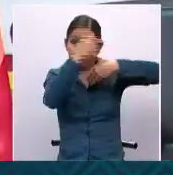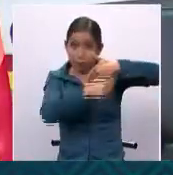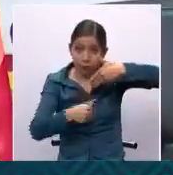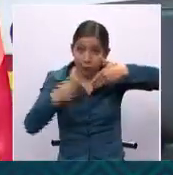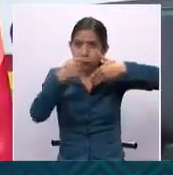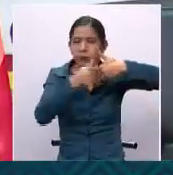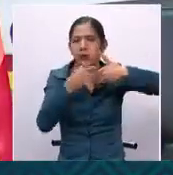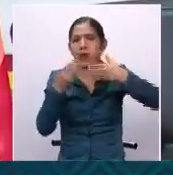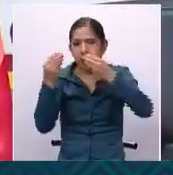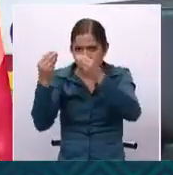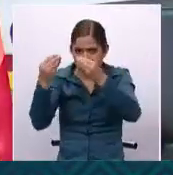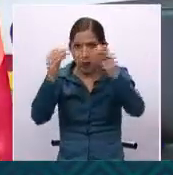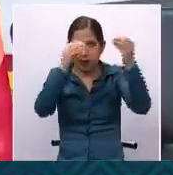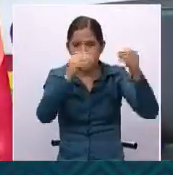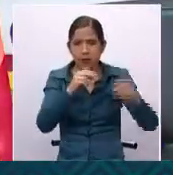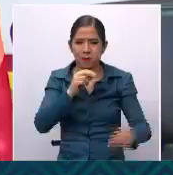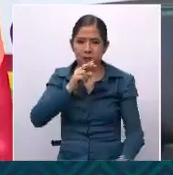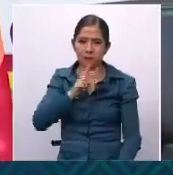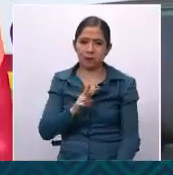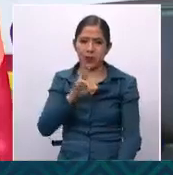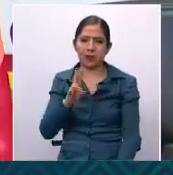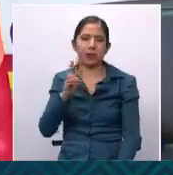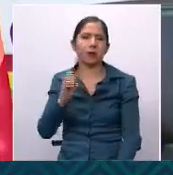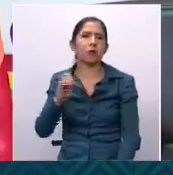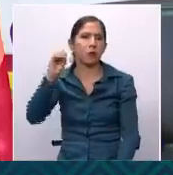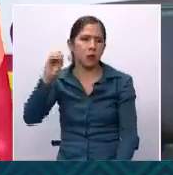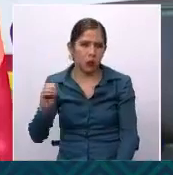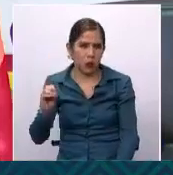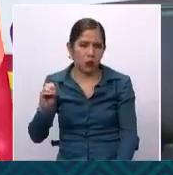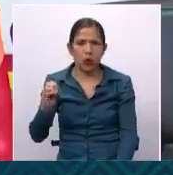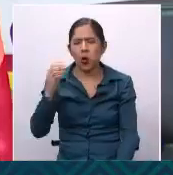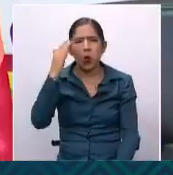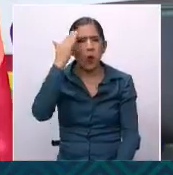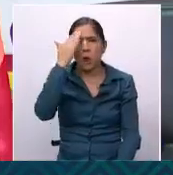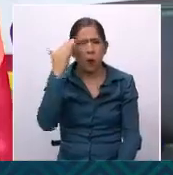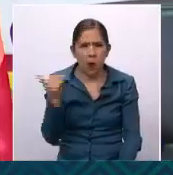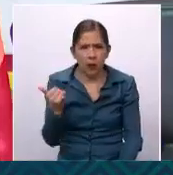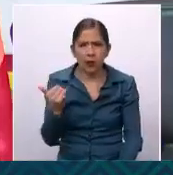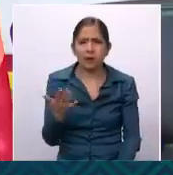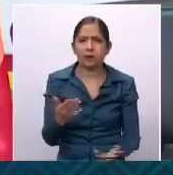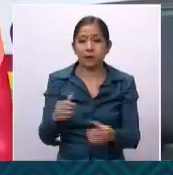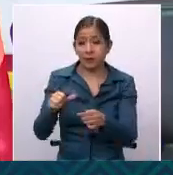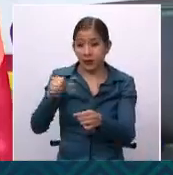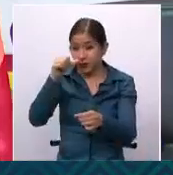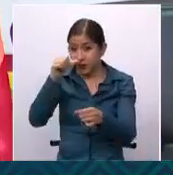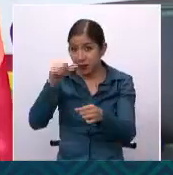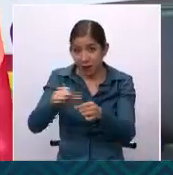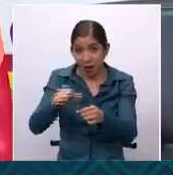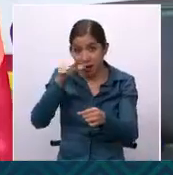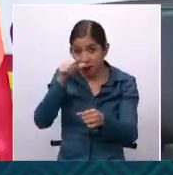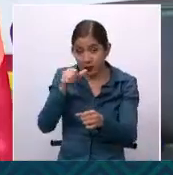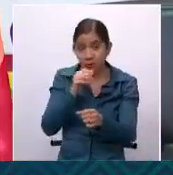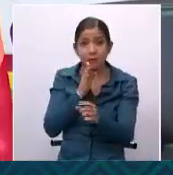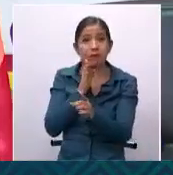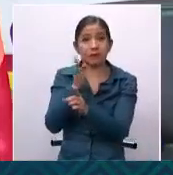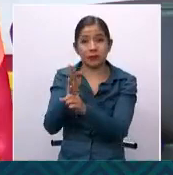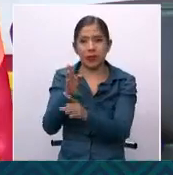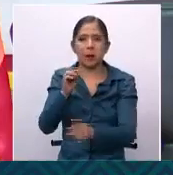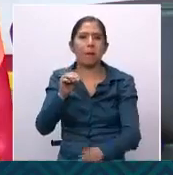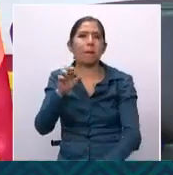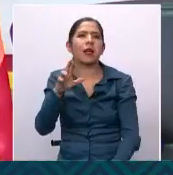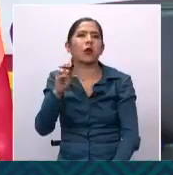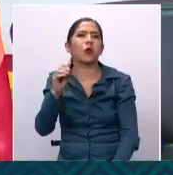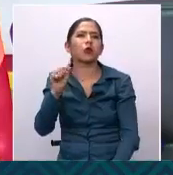estamos exportando un 27%. Esto debido a que prácticamente todo lo que es gas está en el Mercosur.